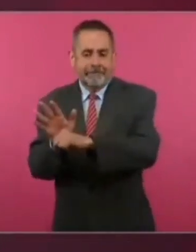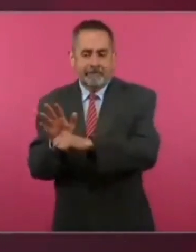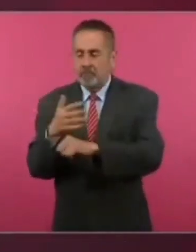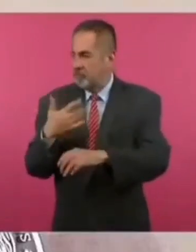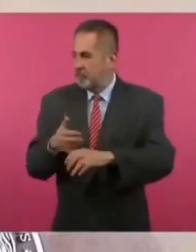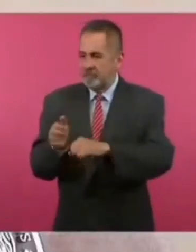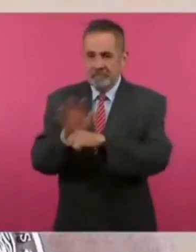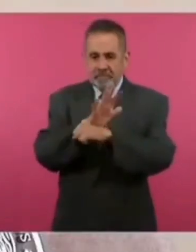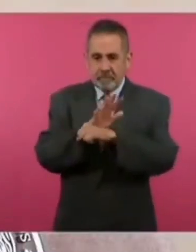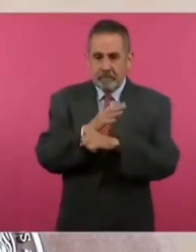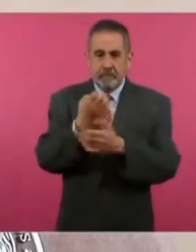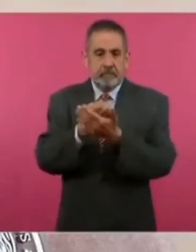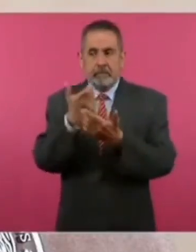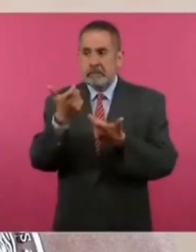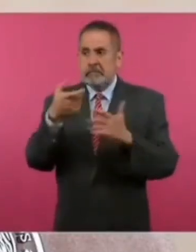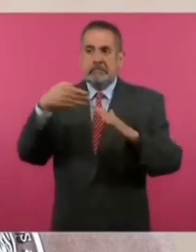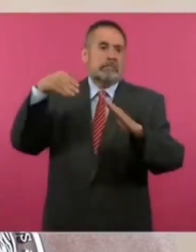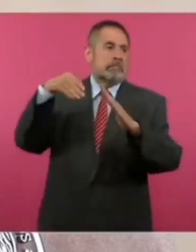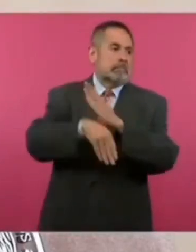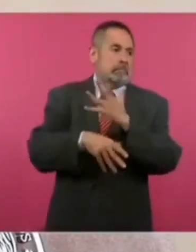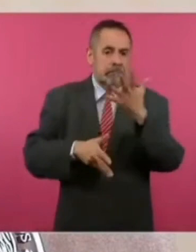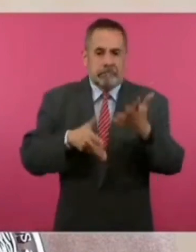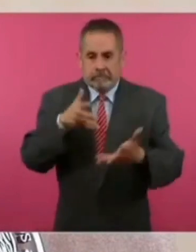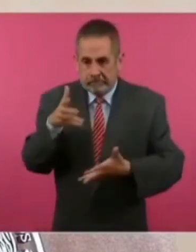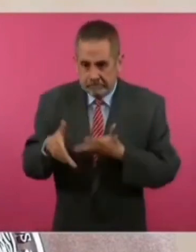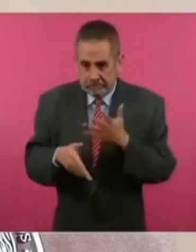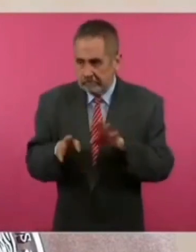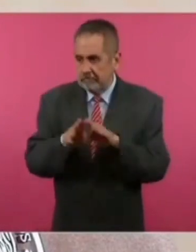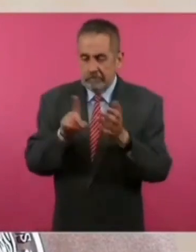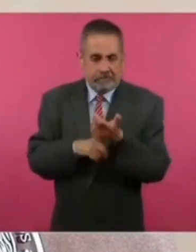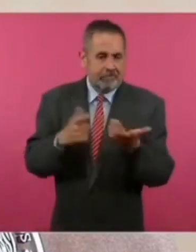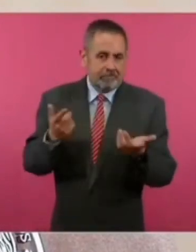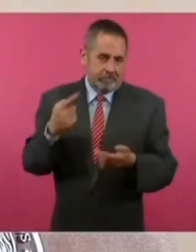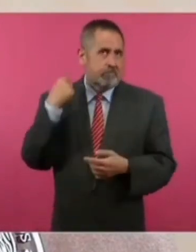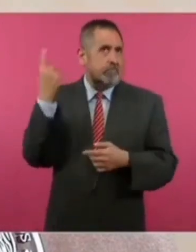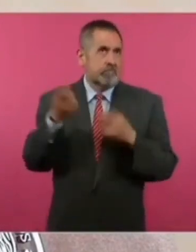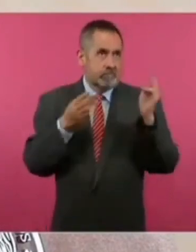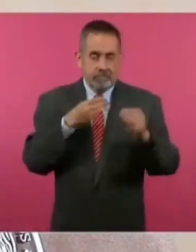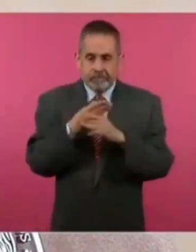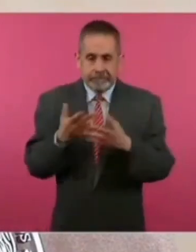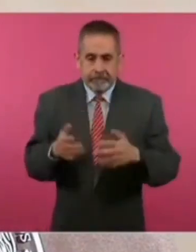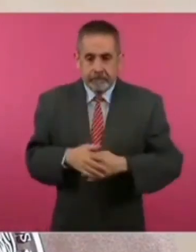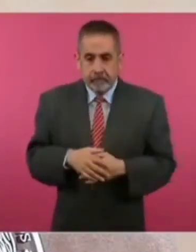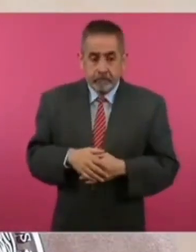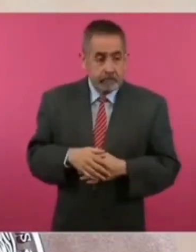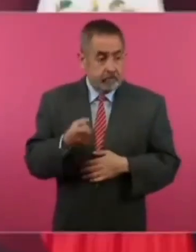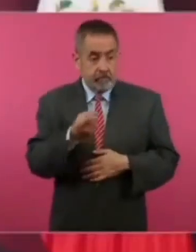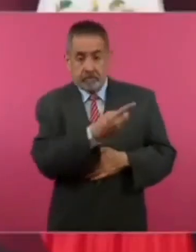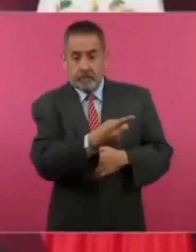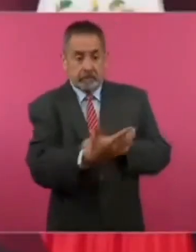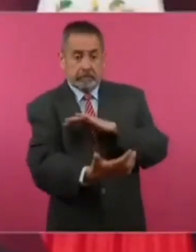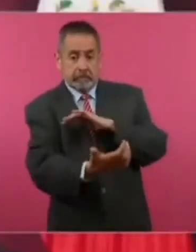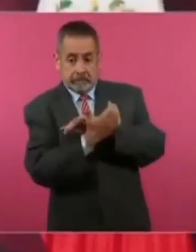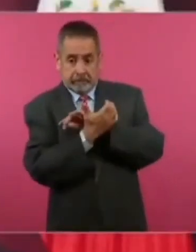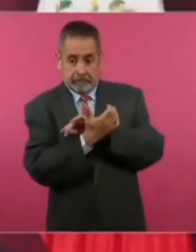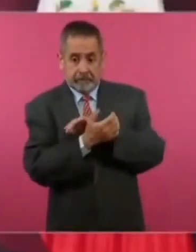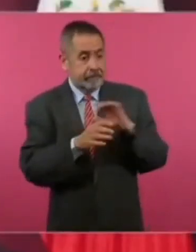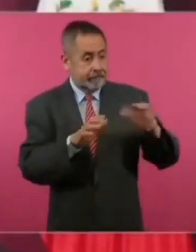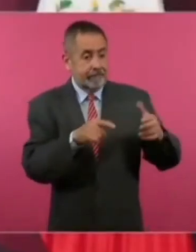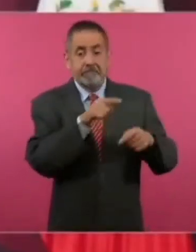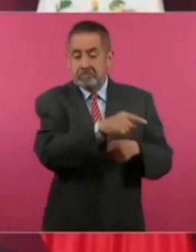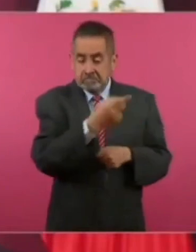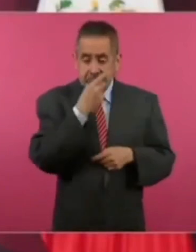porque se nos cayó la economía. En ese entonces me propusieron los